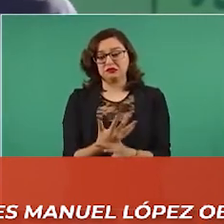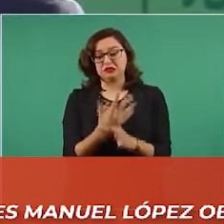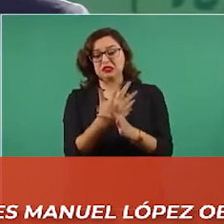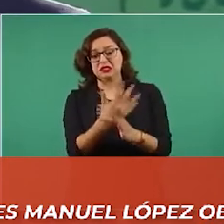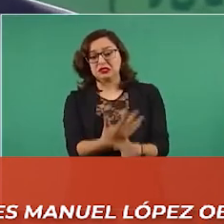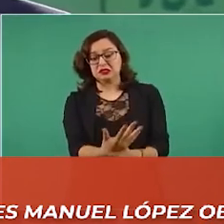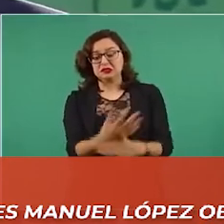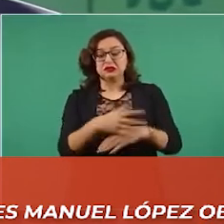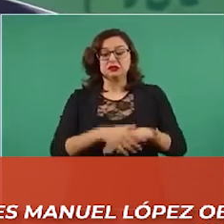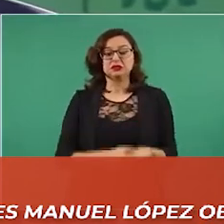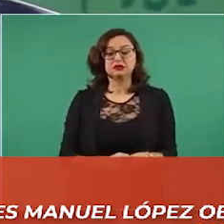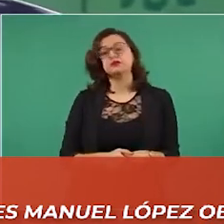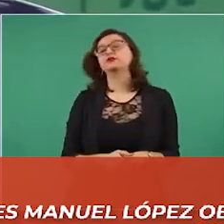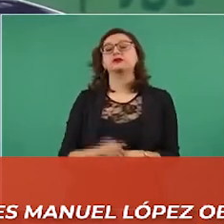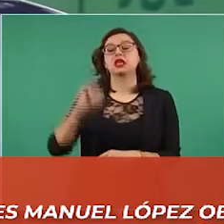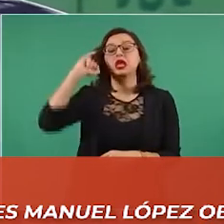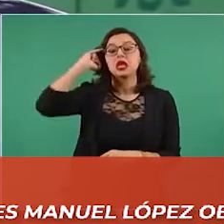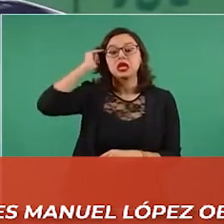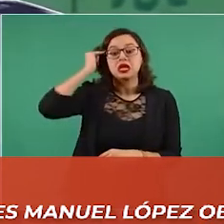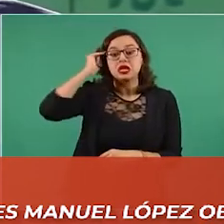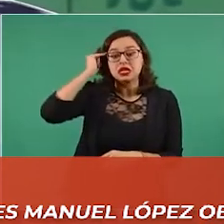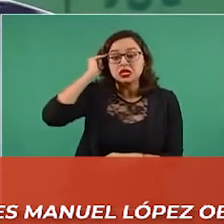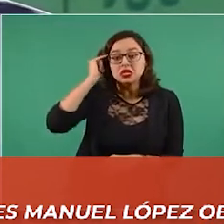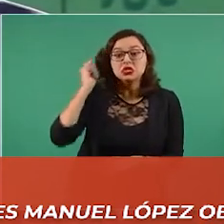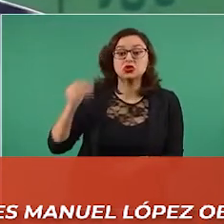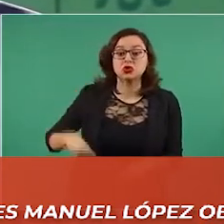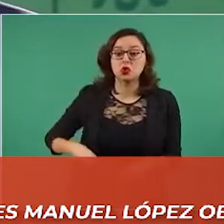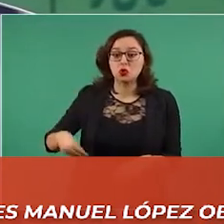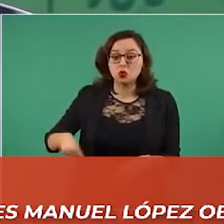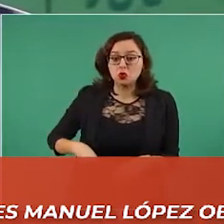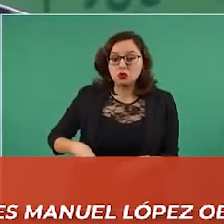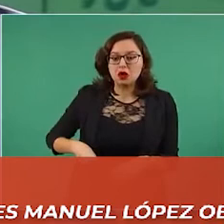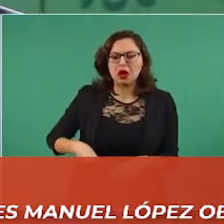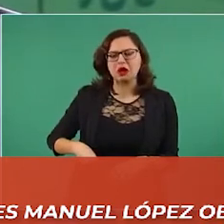indio, sino el que lo hace compadre.